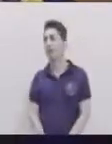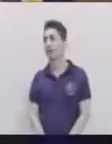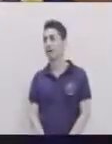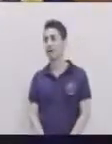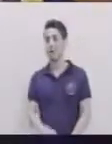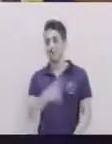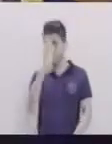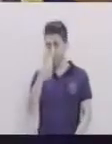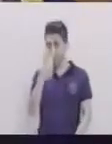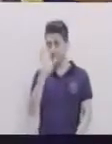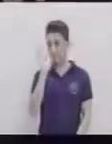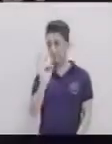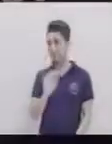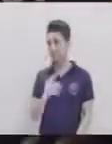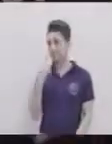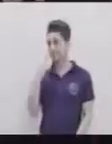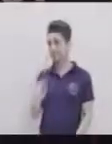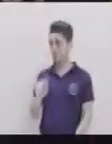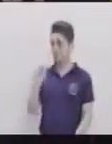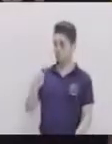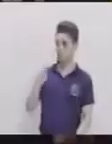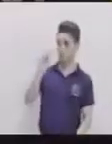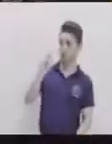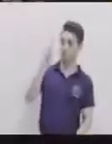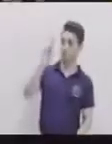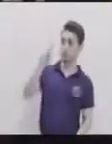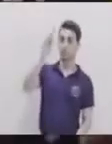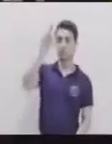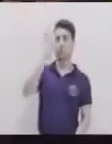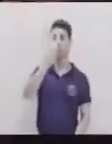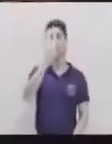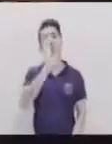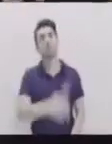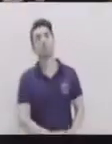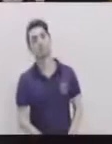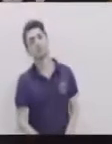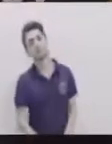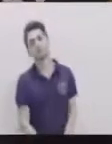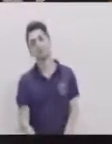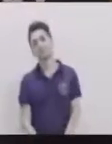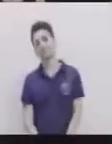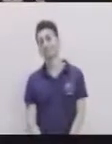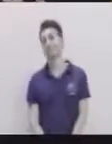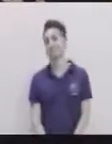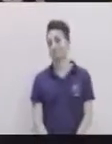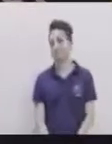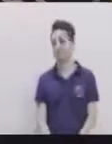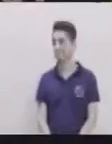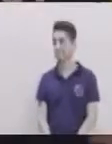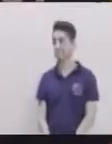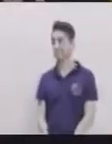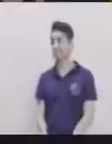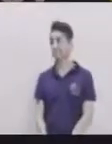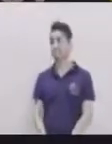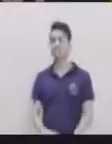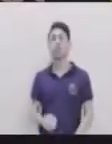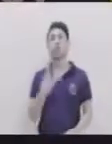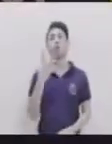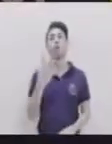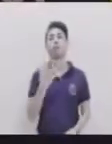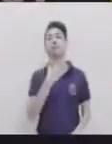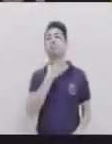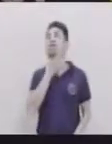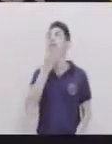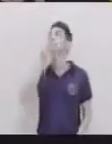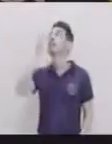Excelente, cuatro caballos. Uno, dos, tres, cuatro. Muy bien. ¿Cuántas